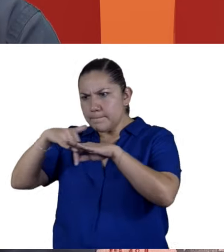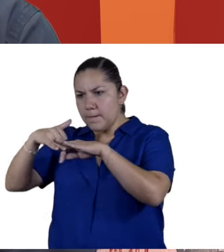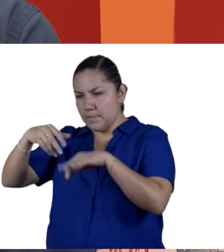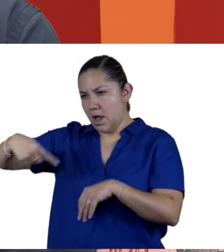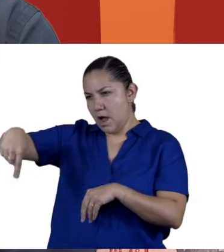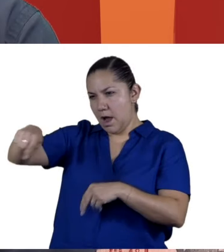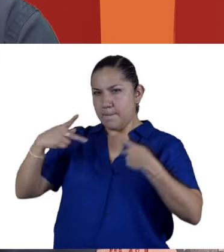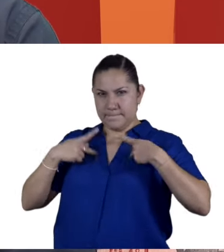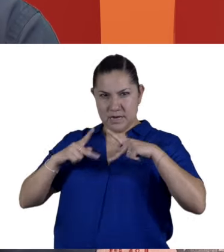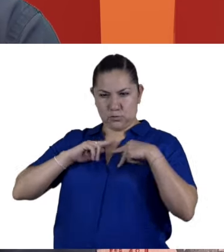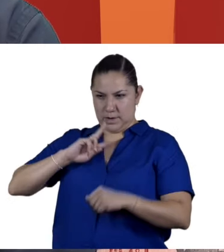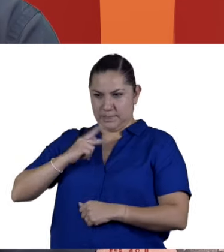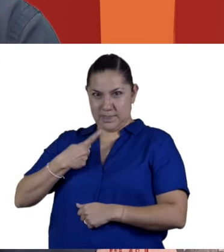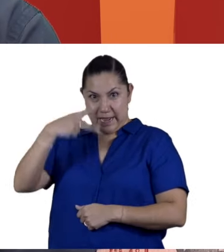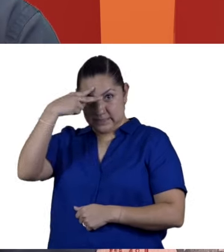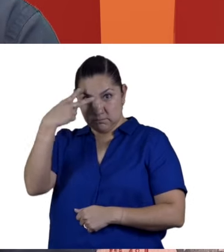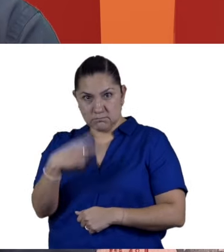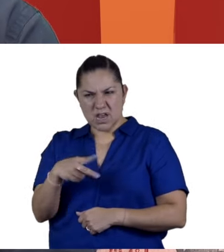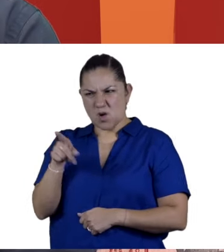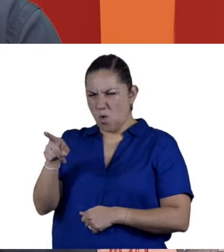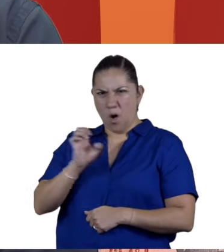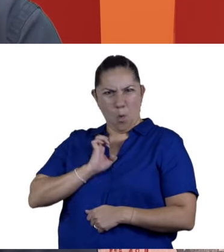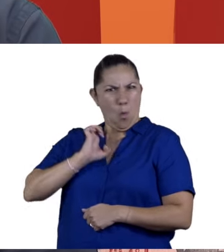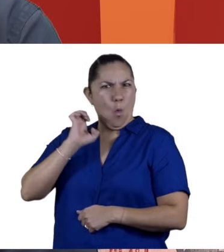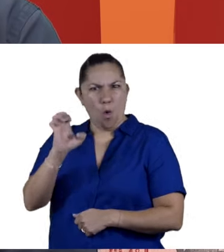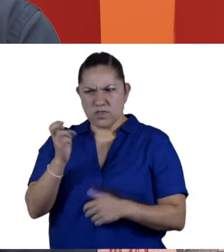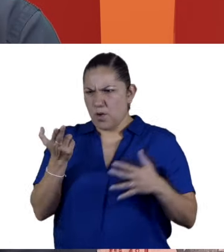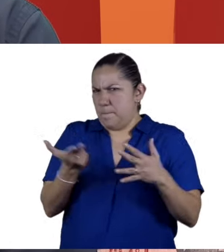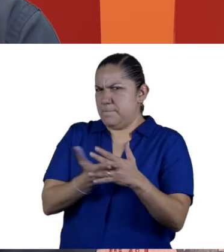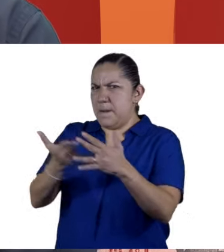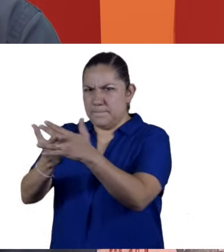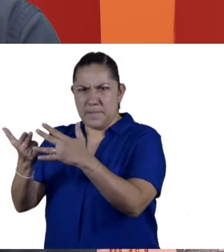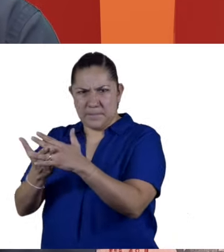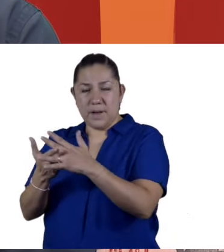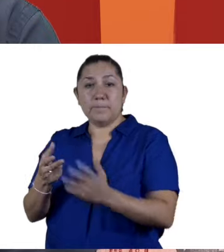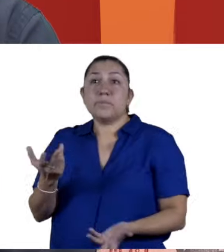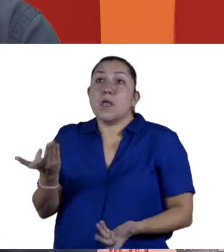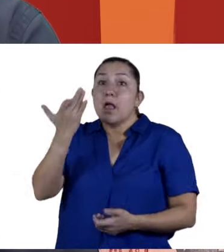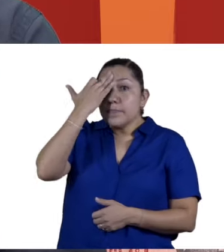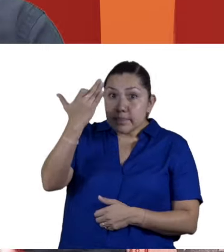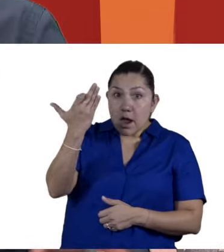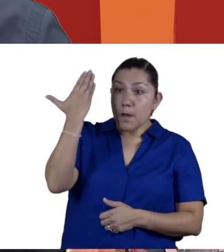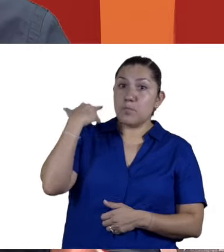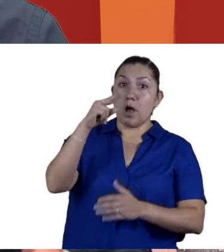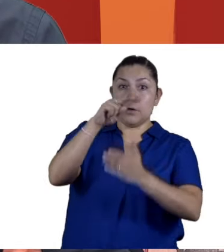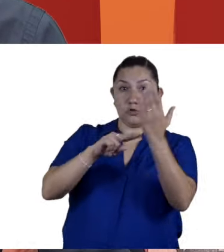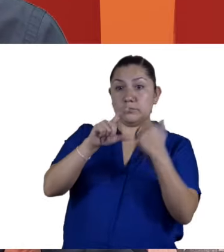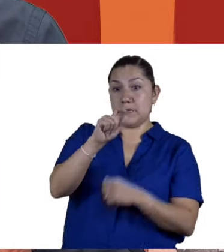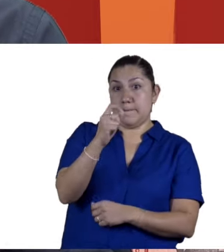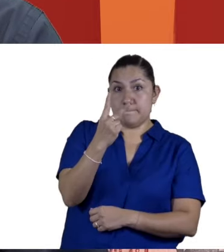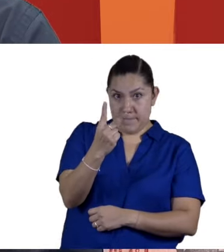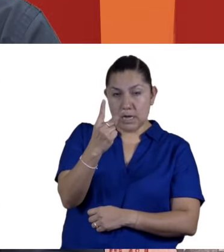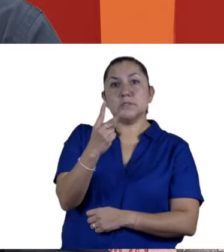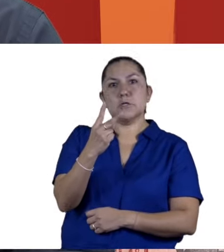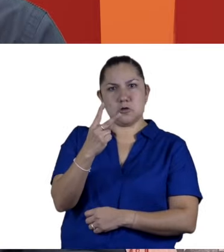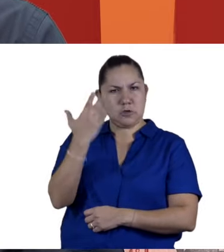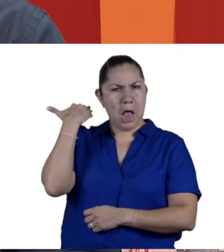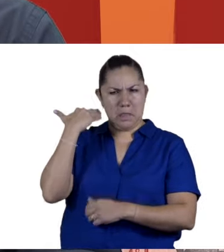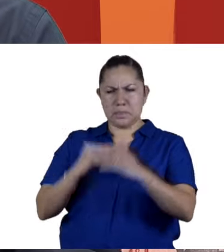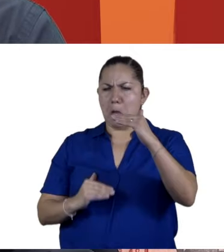en crímenes de odio hacia población trans en México. Es bastante preocupante, porque pues rompimos el récord en